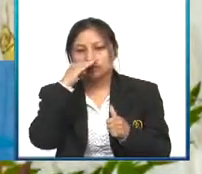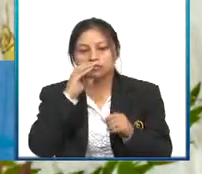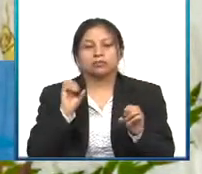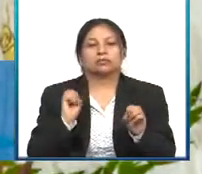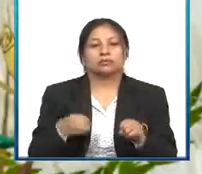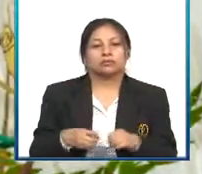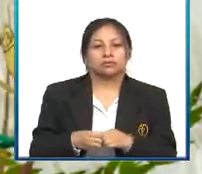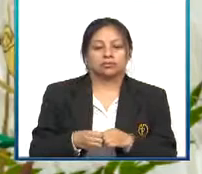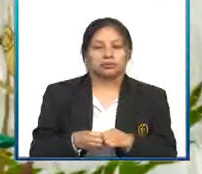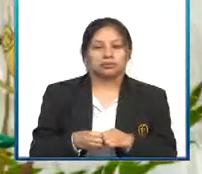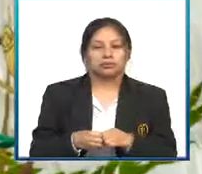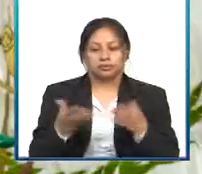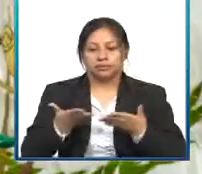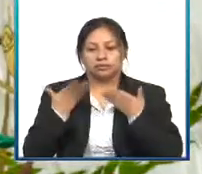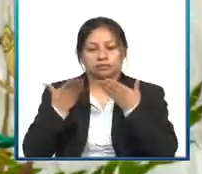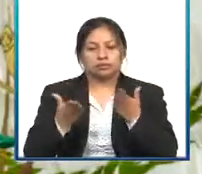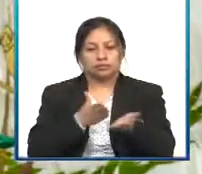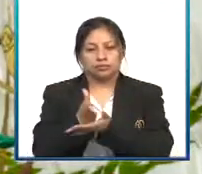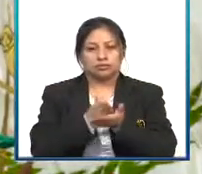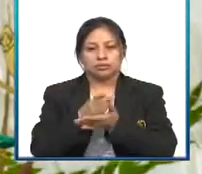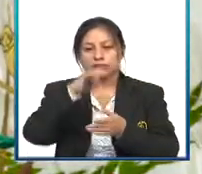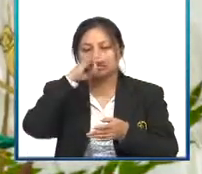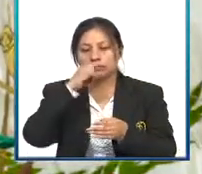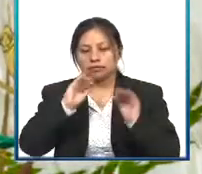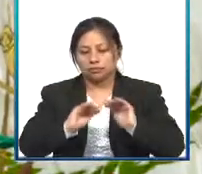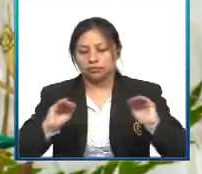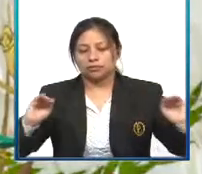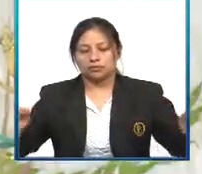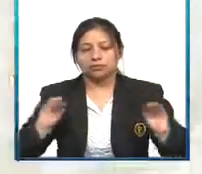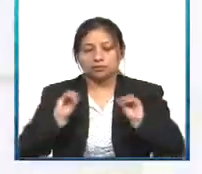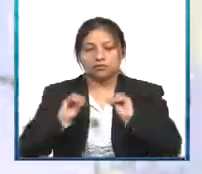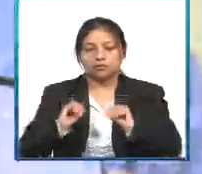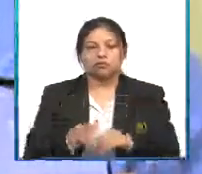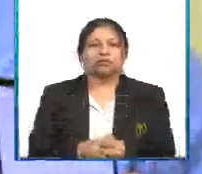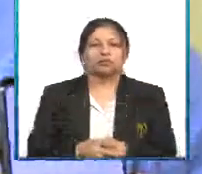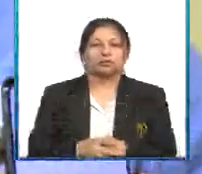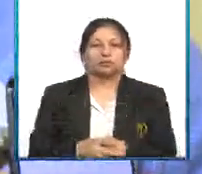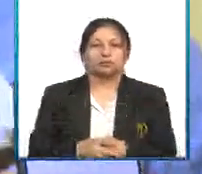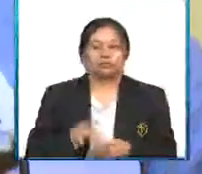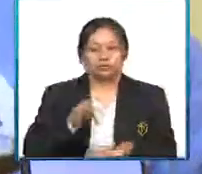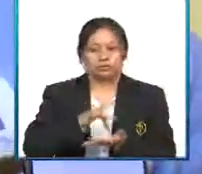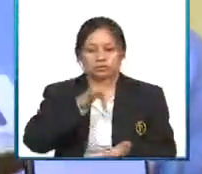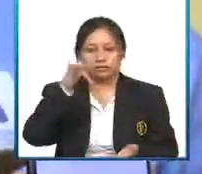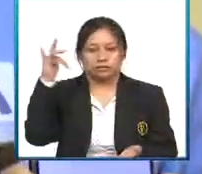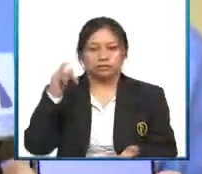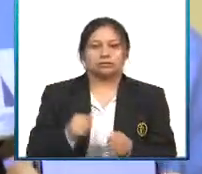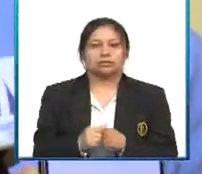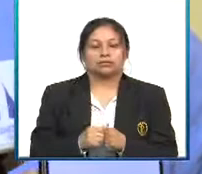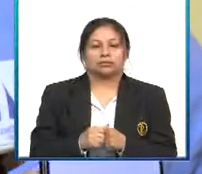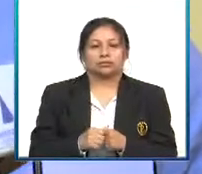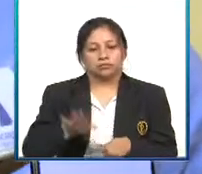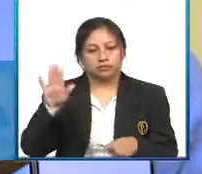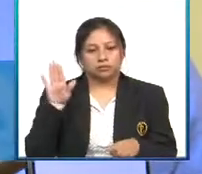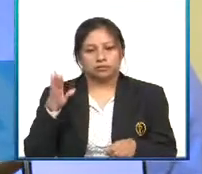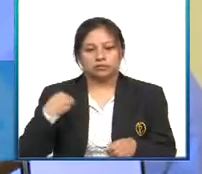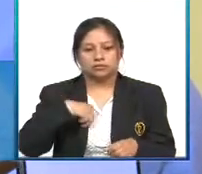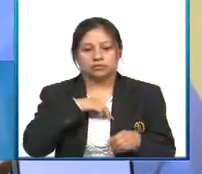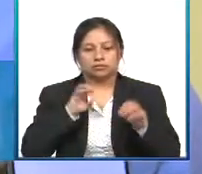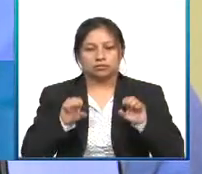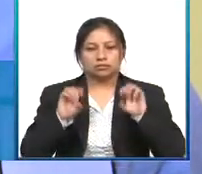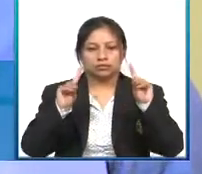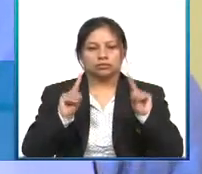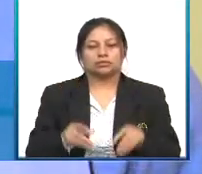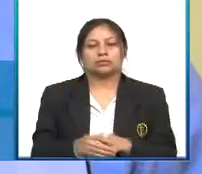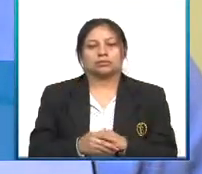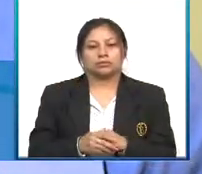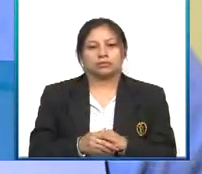y y darle ese derecho a los niños de recibir educación. El espíritu es que él cumpla el Ministerio de Educación